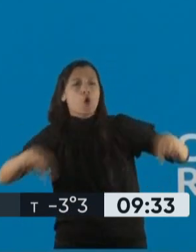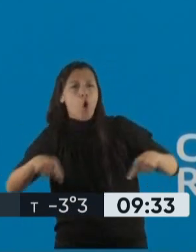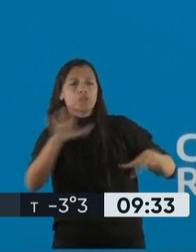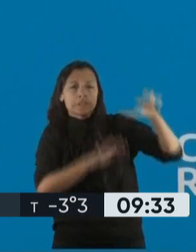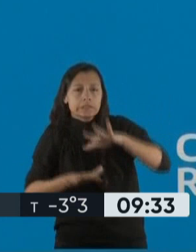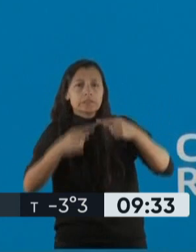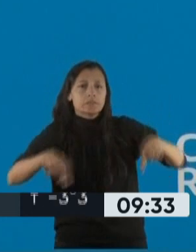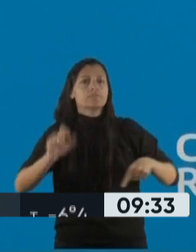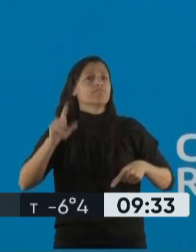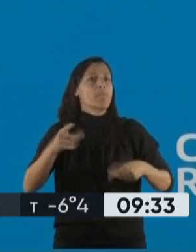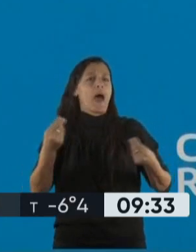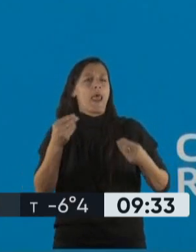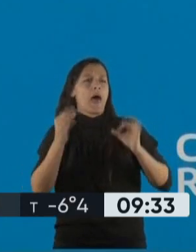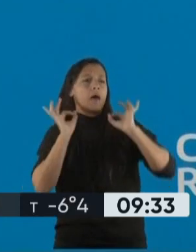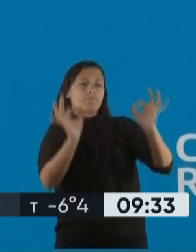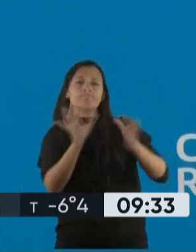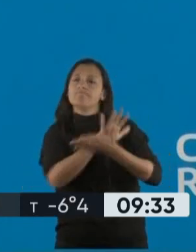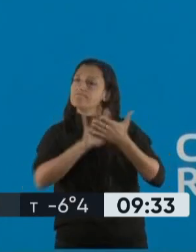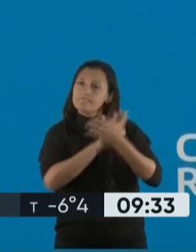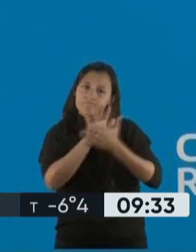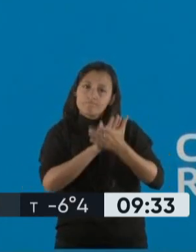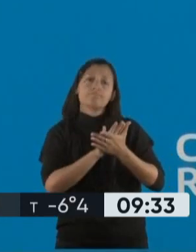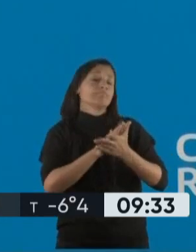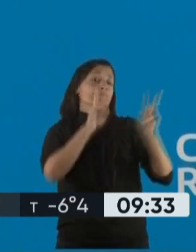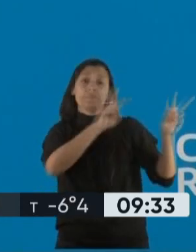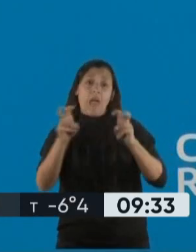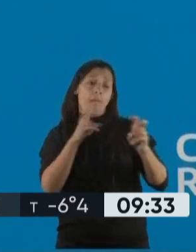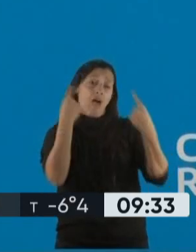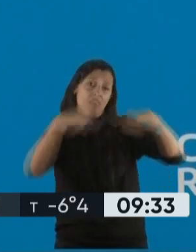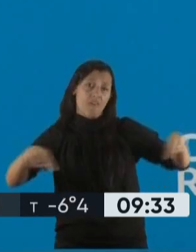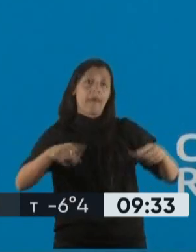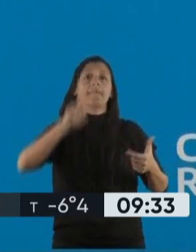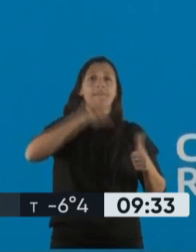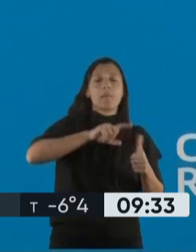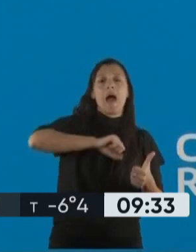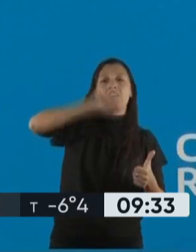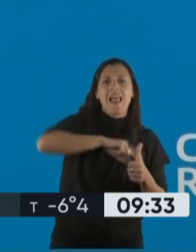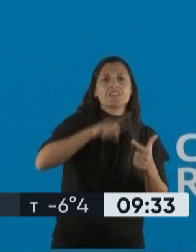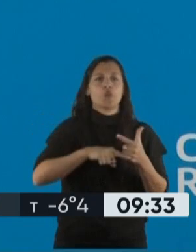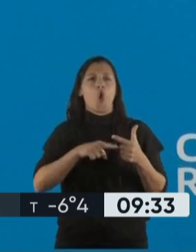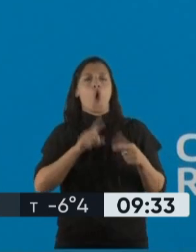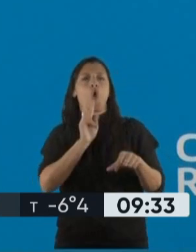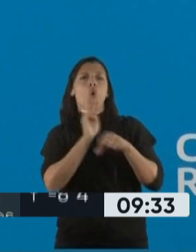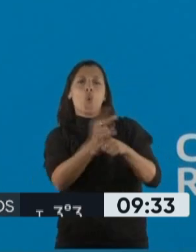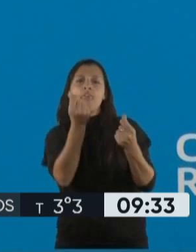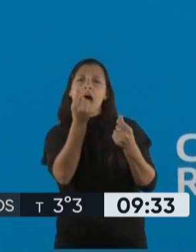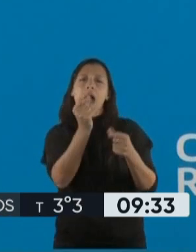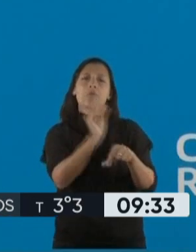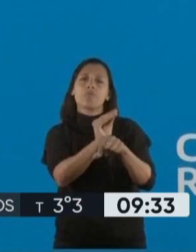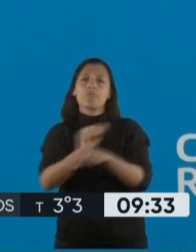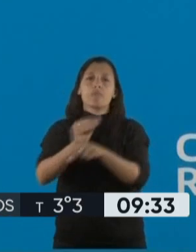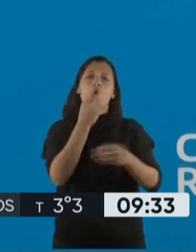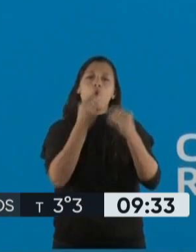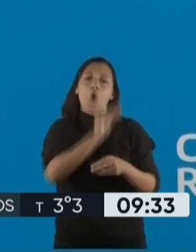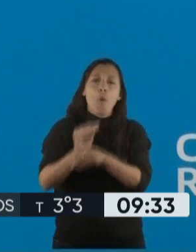el Estado para poder controlar lo que haya que controlar, combatir la inflación, cuidar la mesa del pan que llega a los